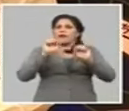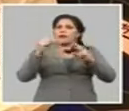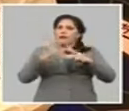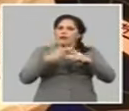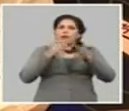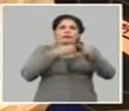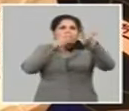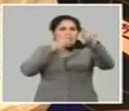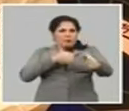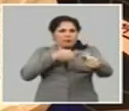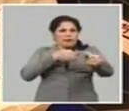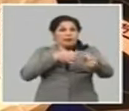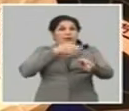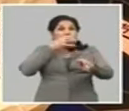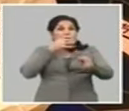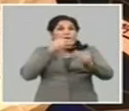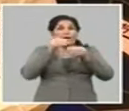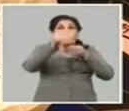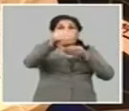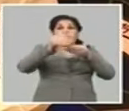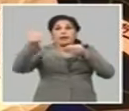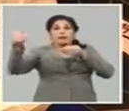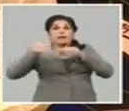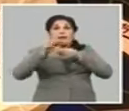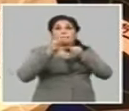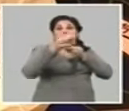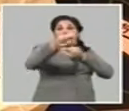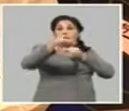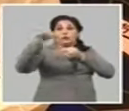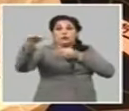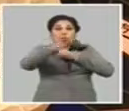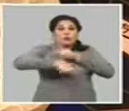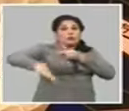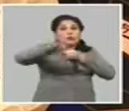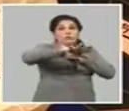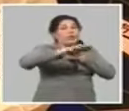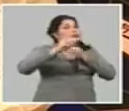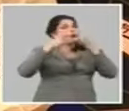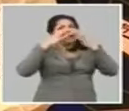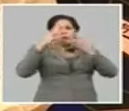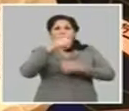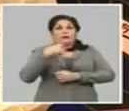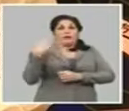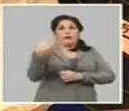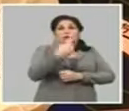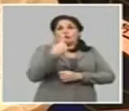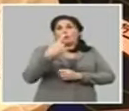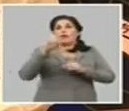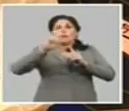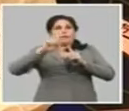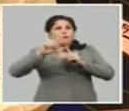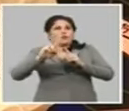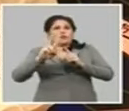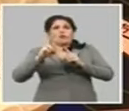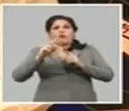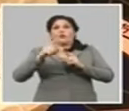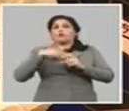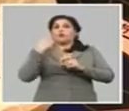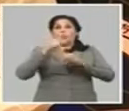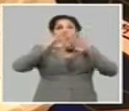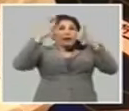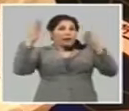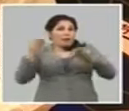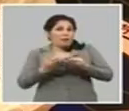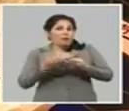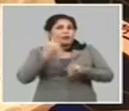cuando se habla de distanciamiento social es una medida clave de hecho cuando uno lo medida por todos los medios por todos los planes de los países se ha